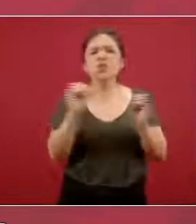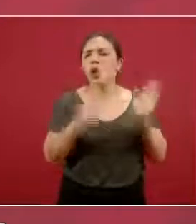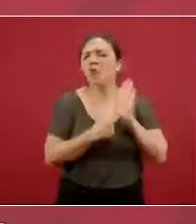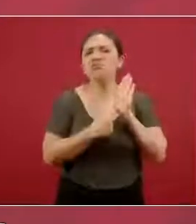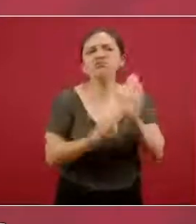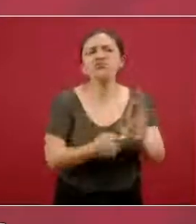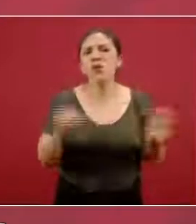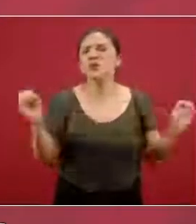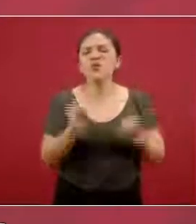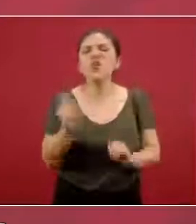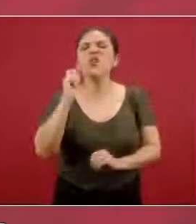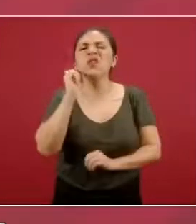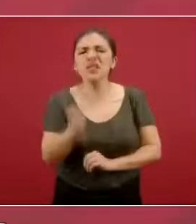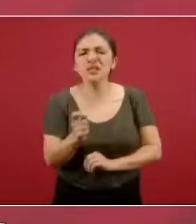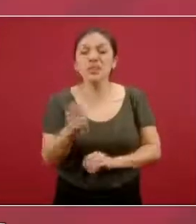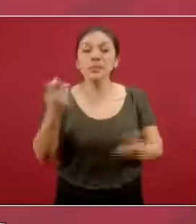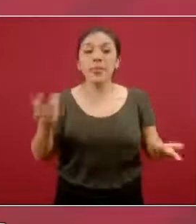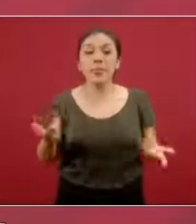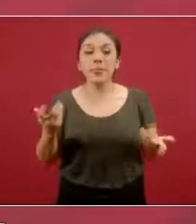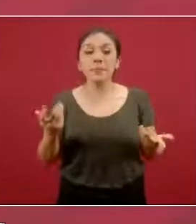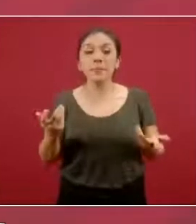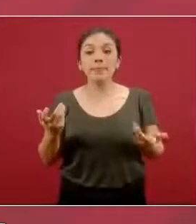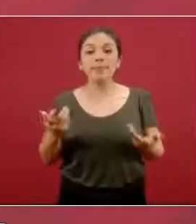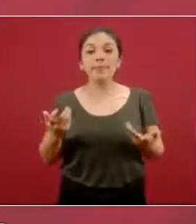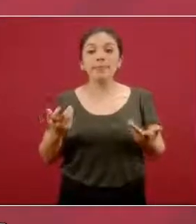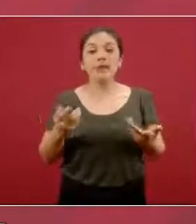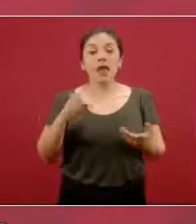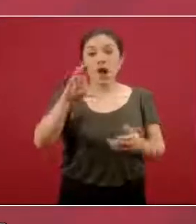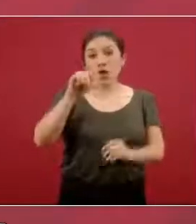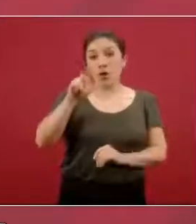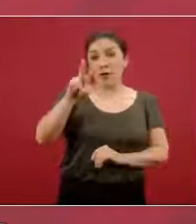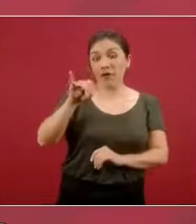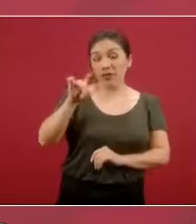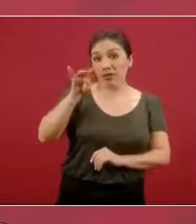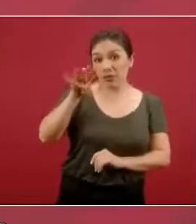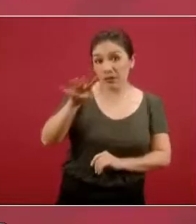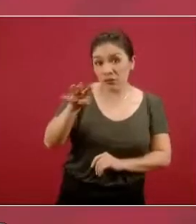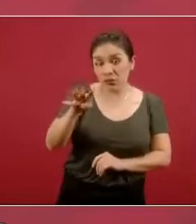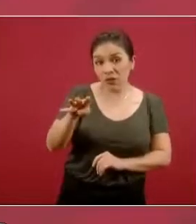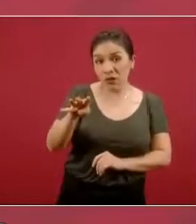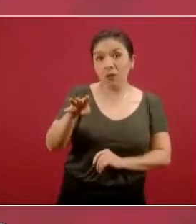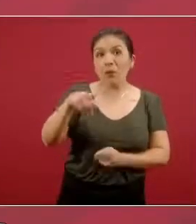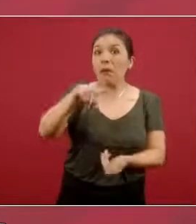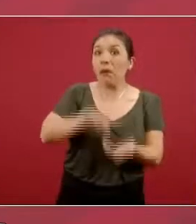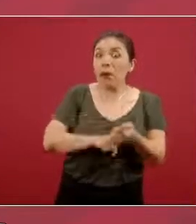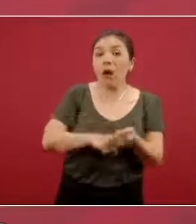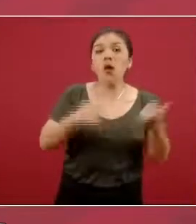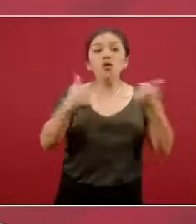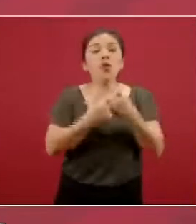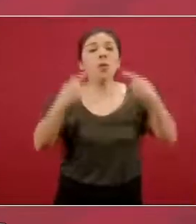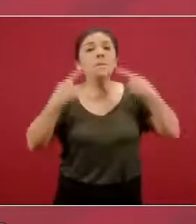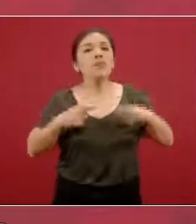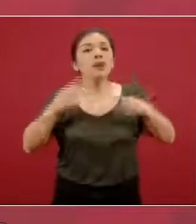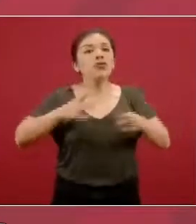conferencia, que es el impacto de COVID-19 sobre el personal de